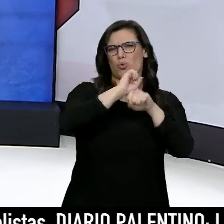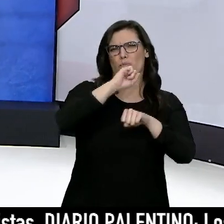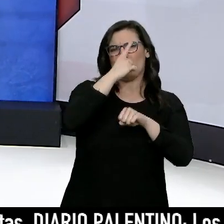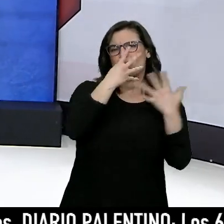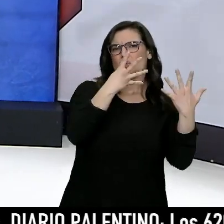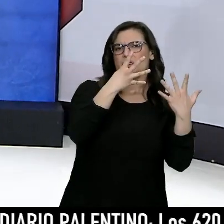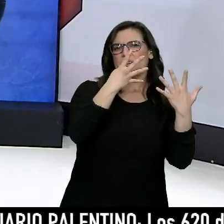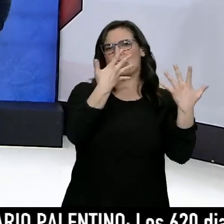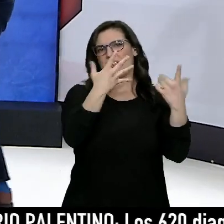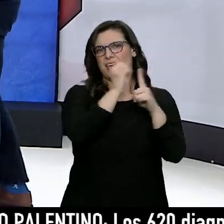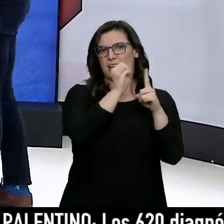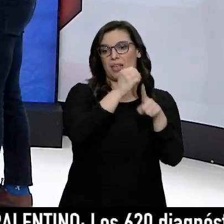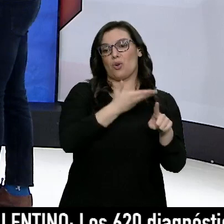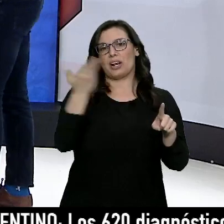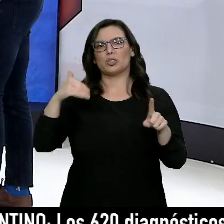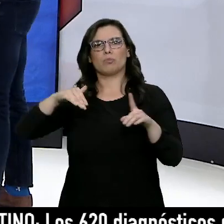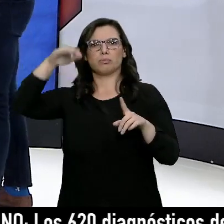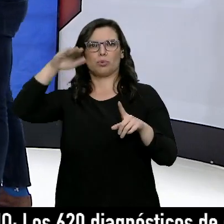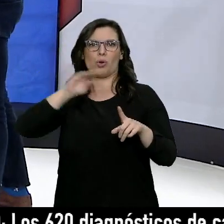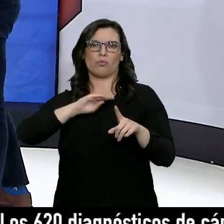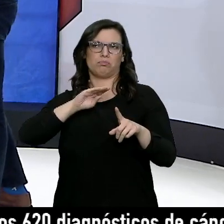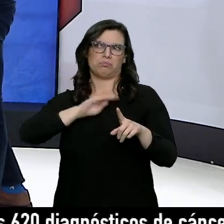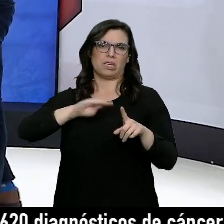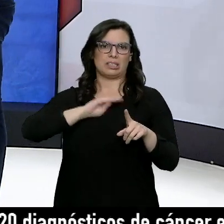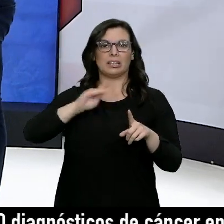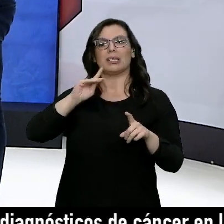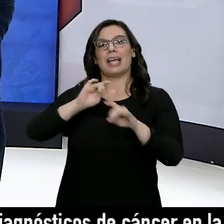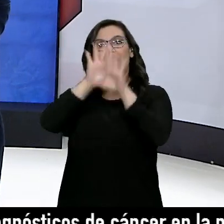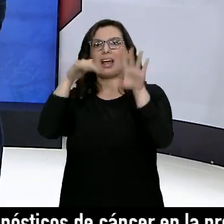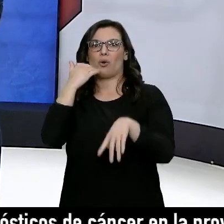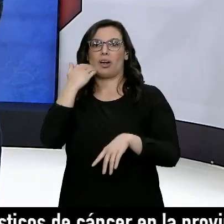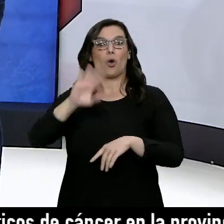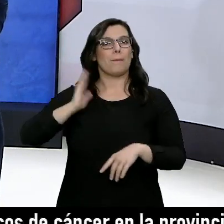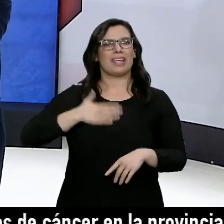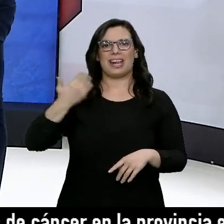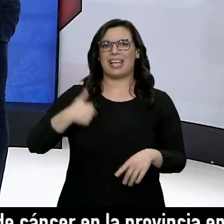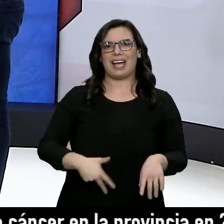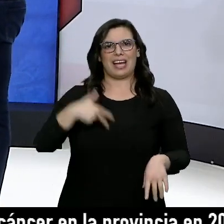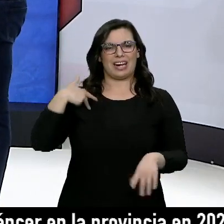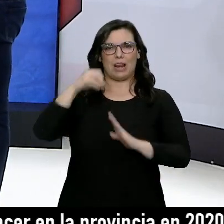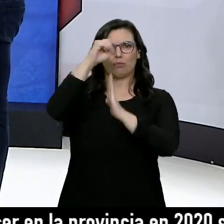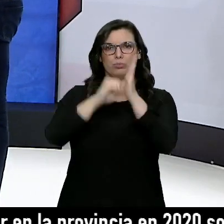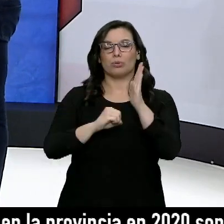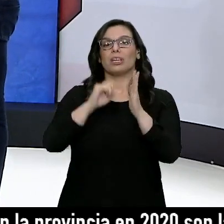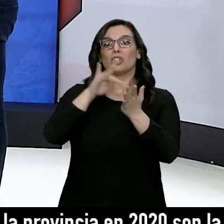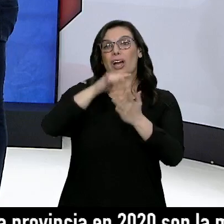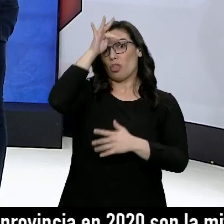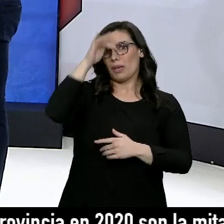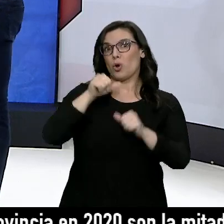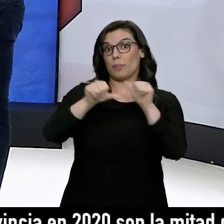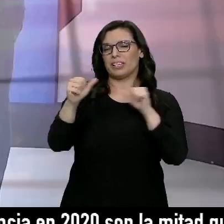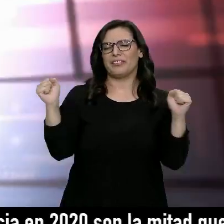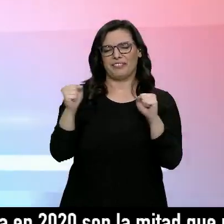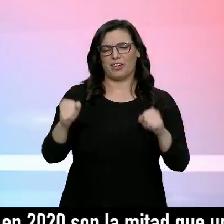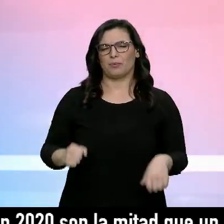mientras que en el resto siguen siendo altas con algunos claros. Mañana bajan las temperaturas ya en toda Castilla y León y vamos a pasar sobre todo frío a partir del domingo.